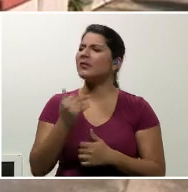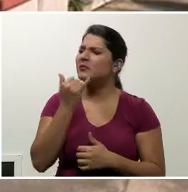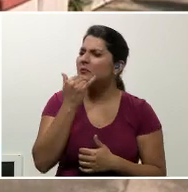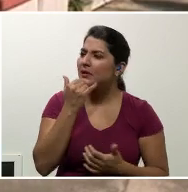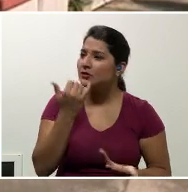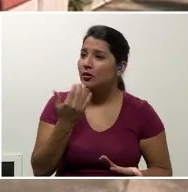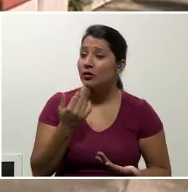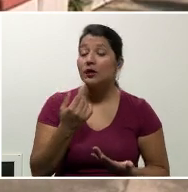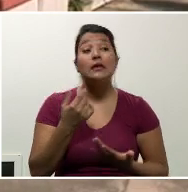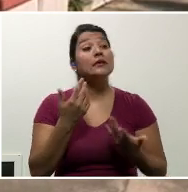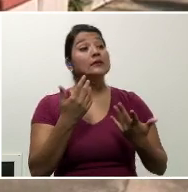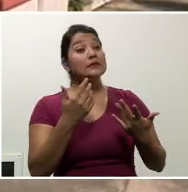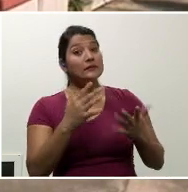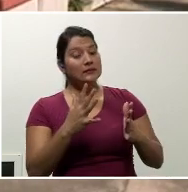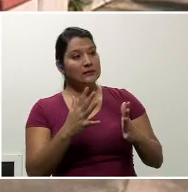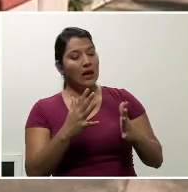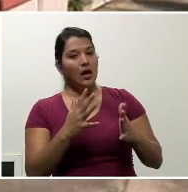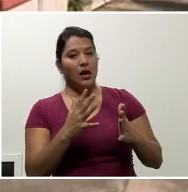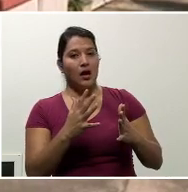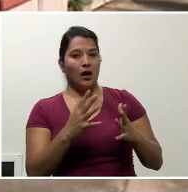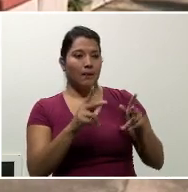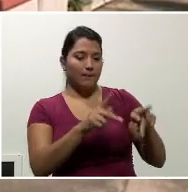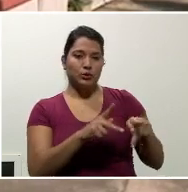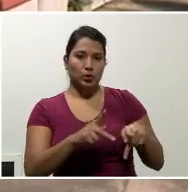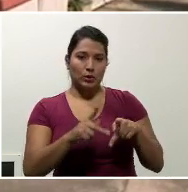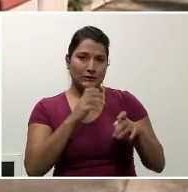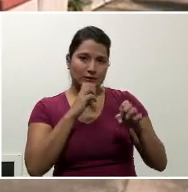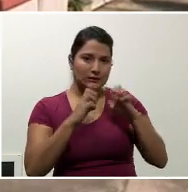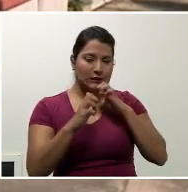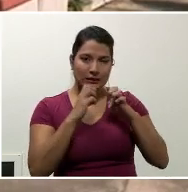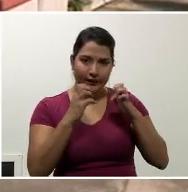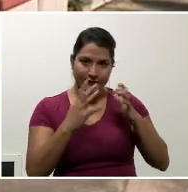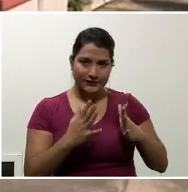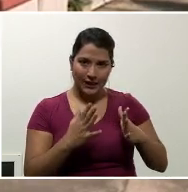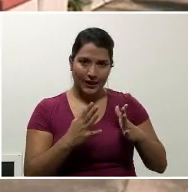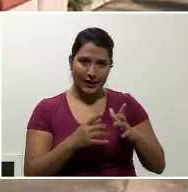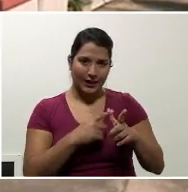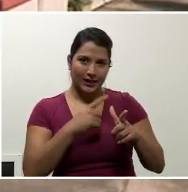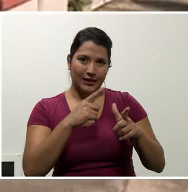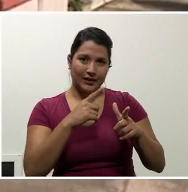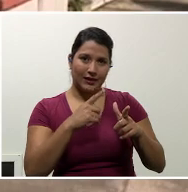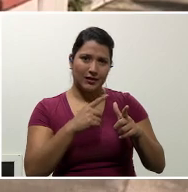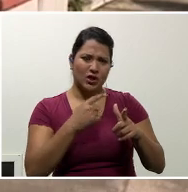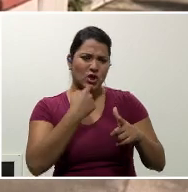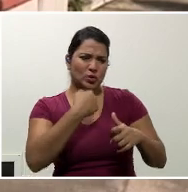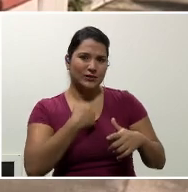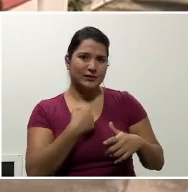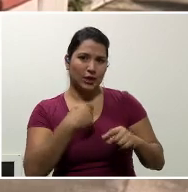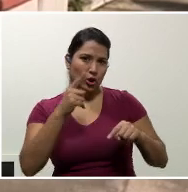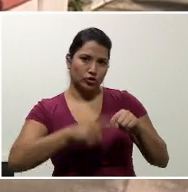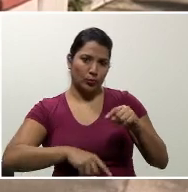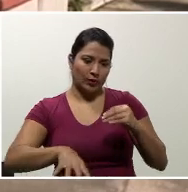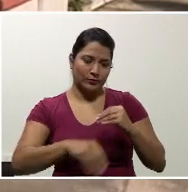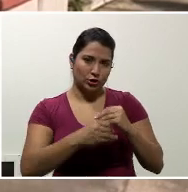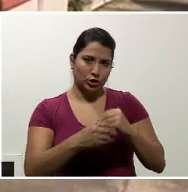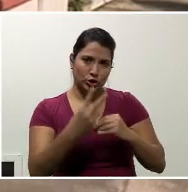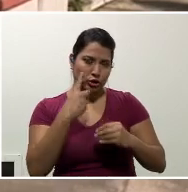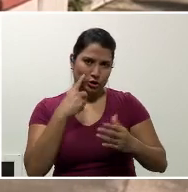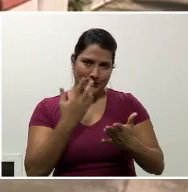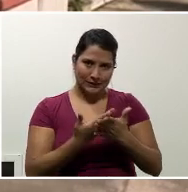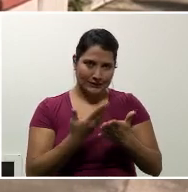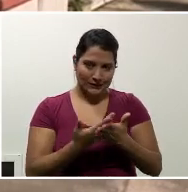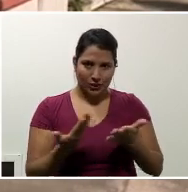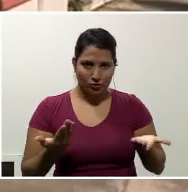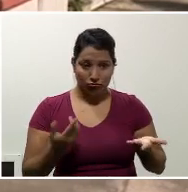fueron entrevistadas y que bajo esa circunstancia no procede la incorporación de estos testigos. Nosotros estimamos